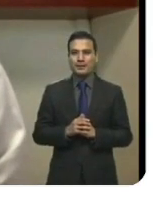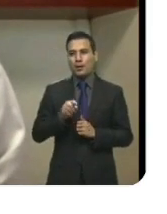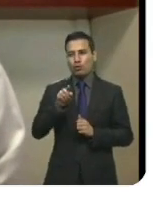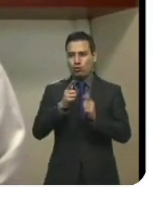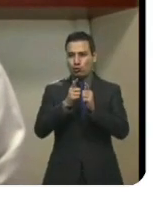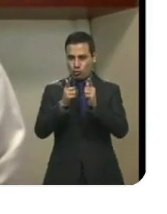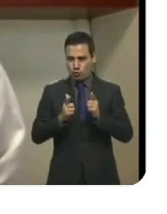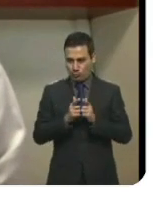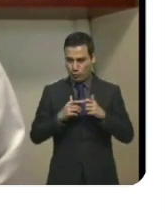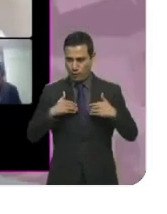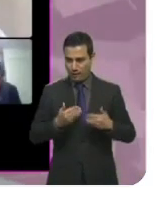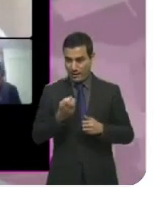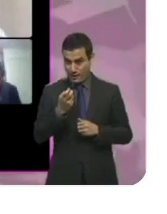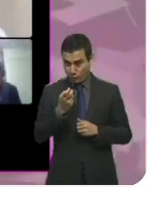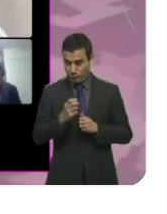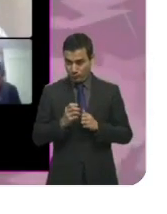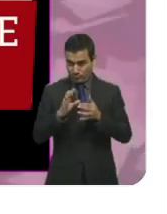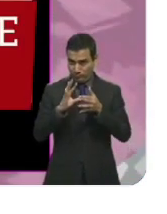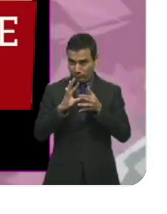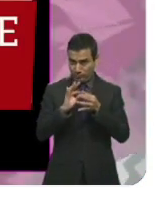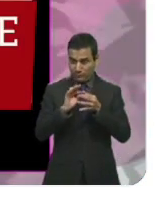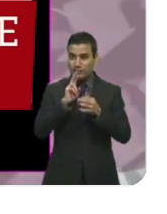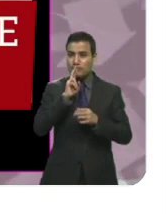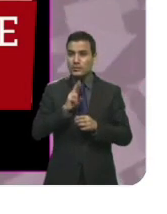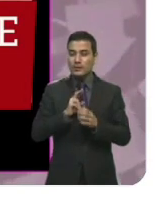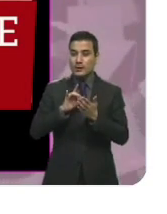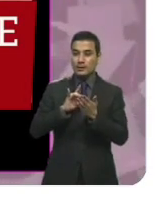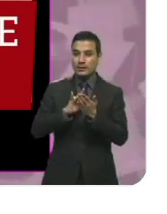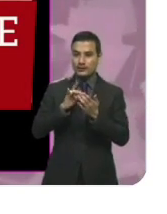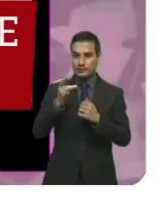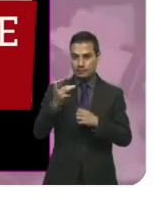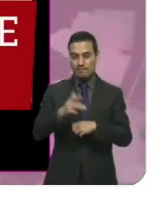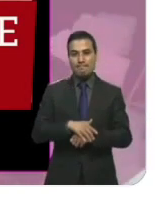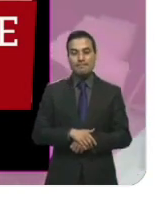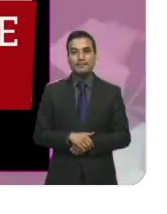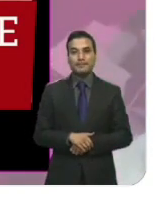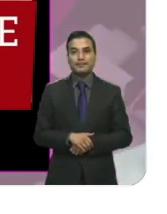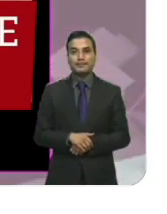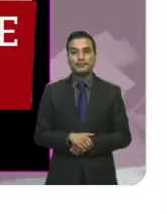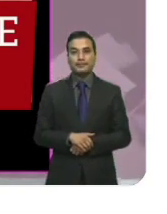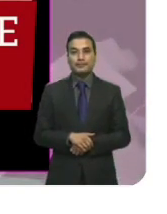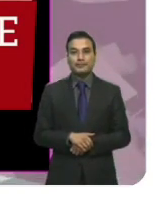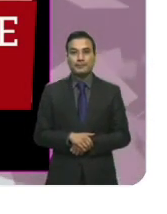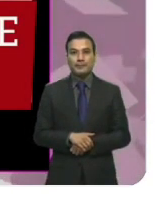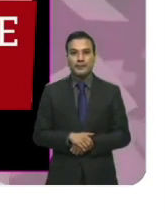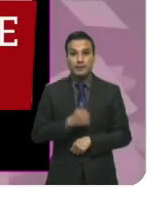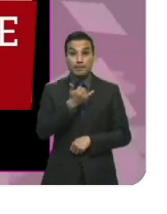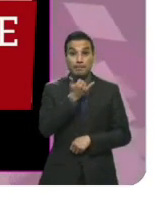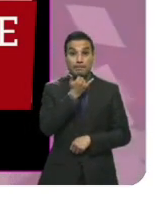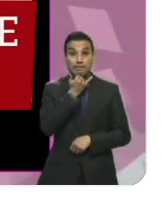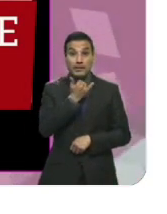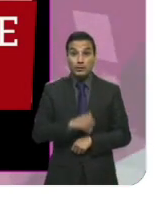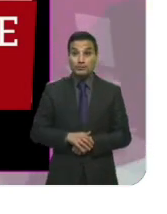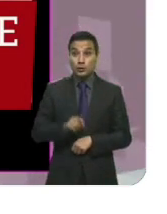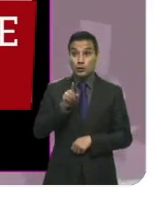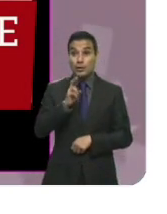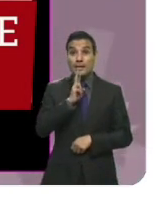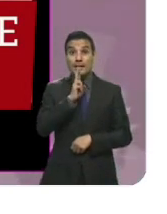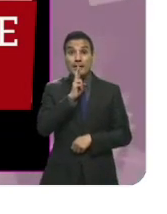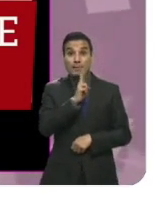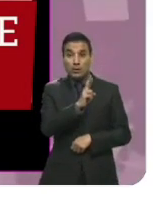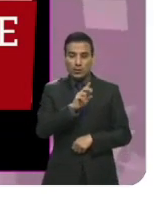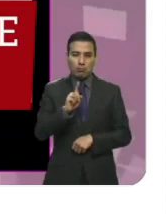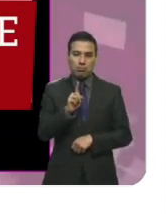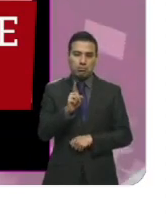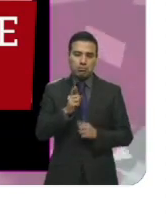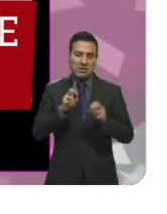inscripción muchas gracias gracias señor representante perdón que se lo diga así no está obligado a responder porque no tiene nada que ver